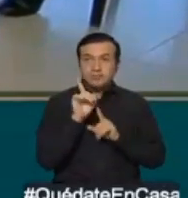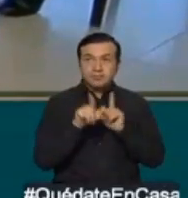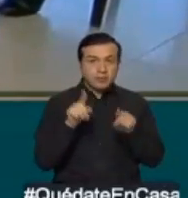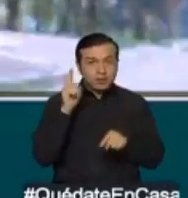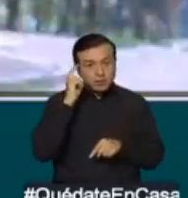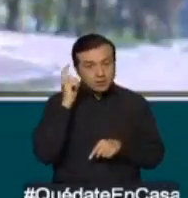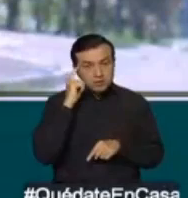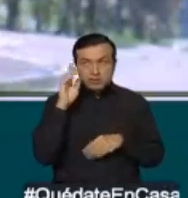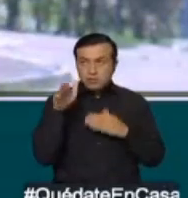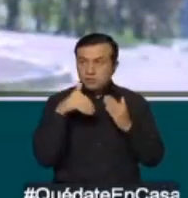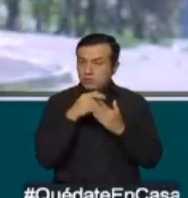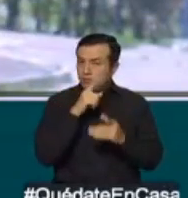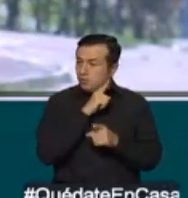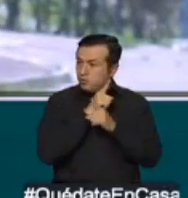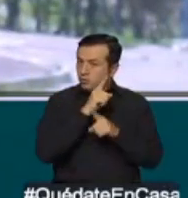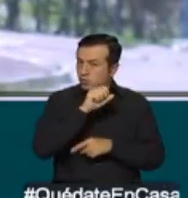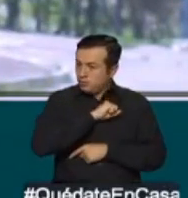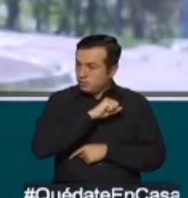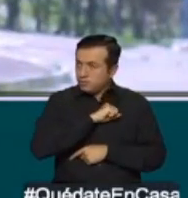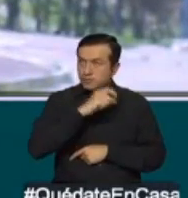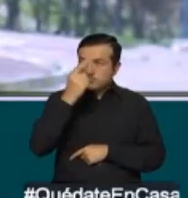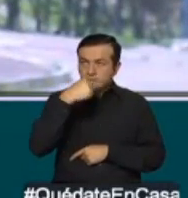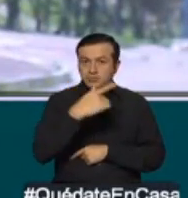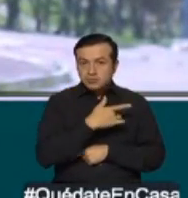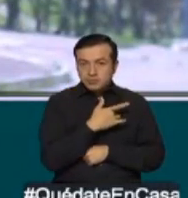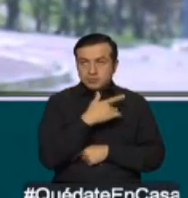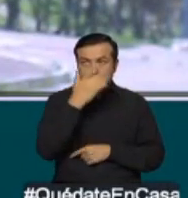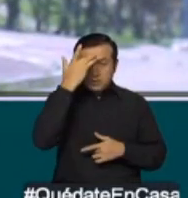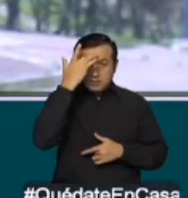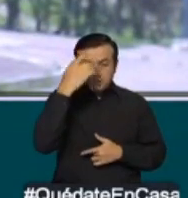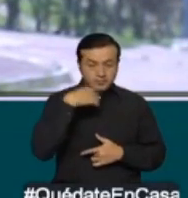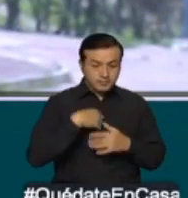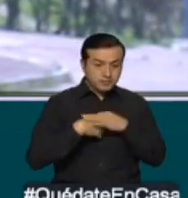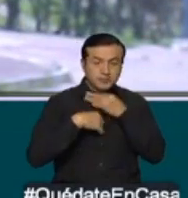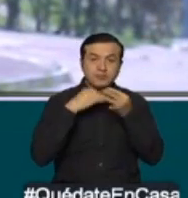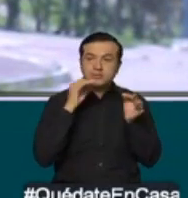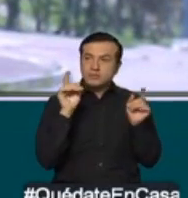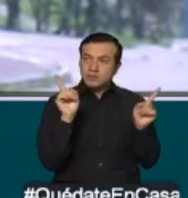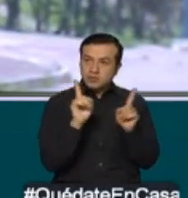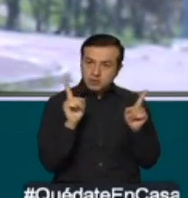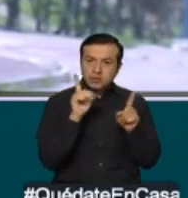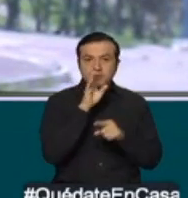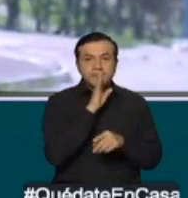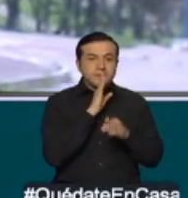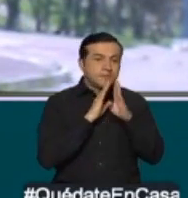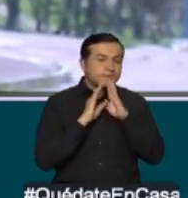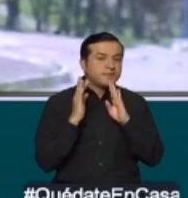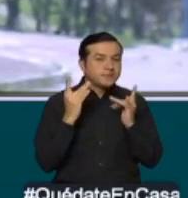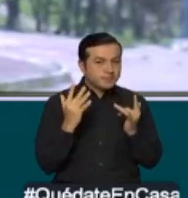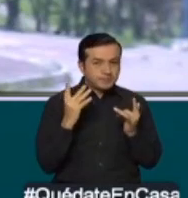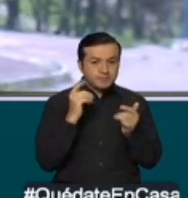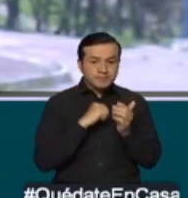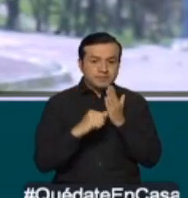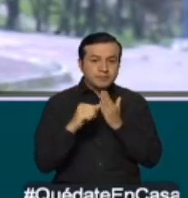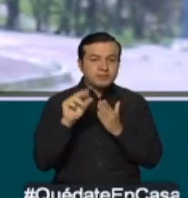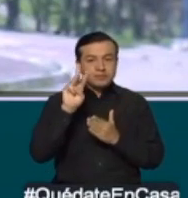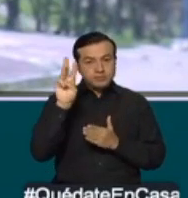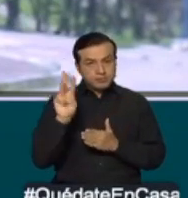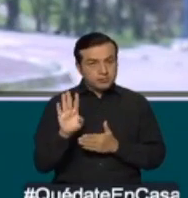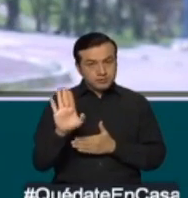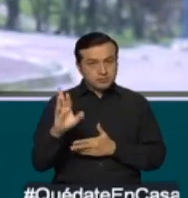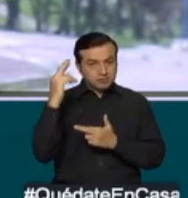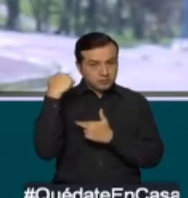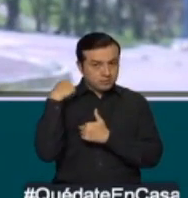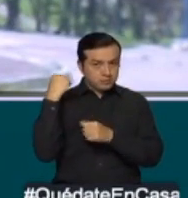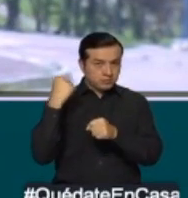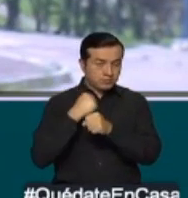que tenemos todos gripe y yo algo de malestar estamos con el virus hay que tener paciencia hay que dejar que en este caso el ministerio de salud pública haga su